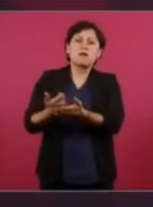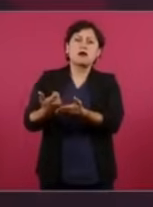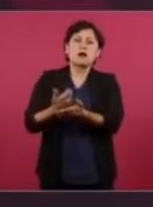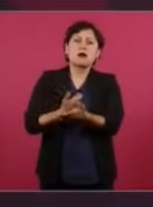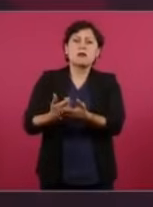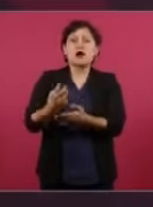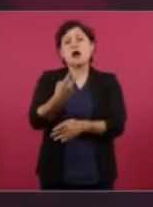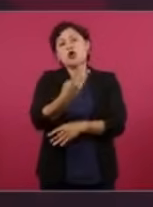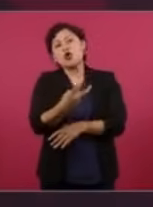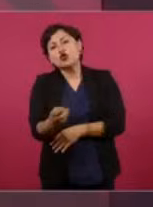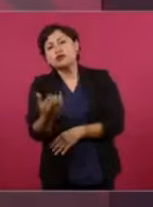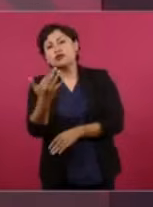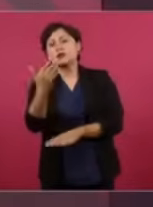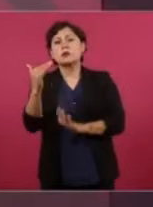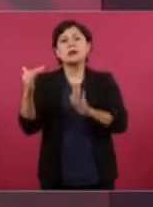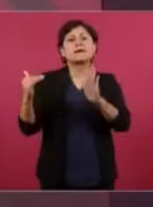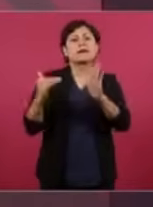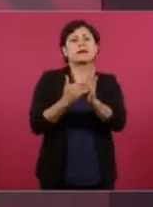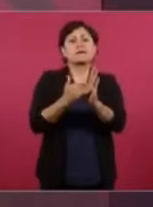250,000 pesos,